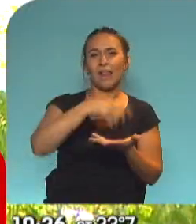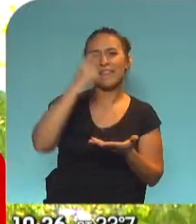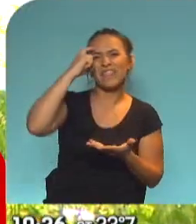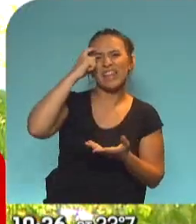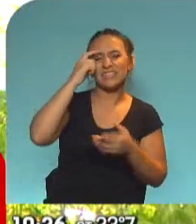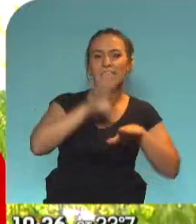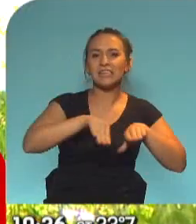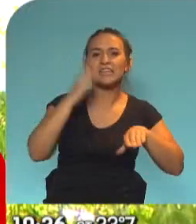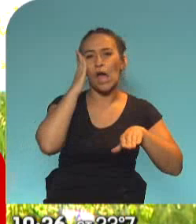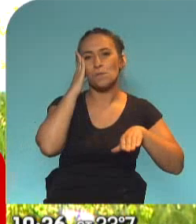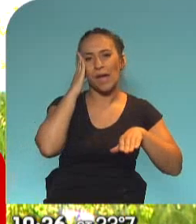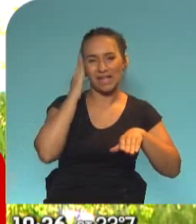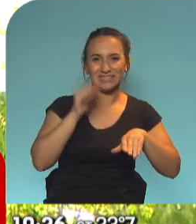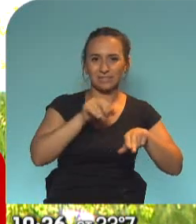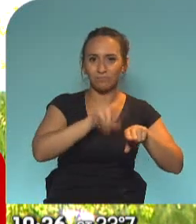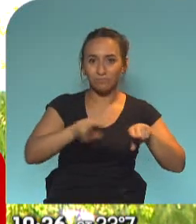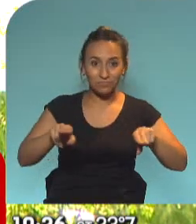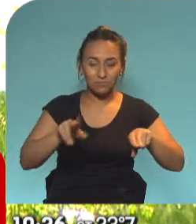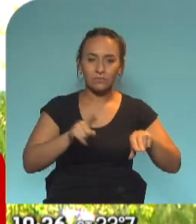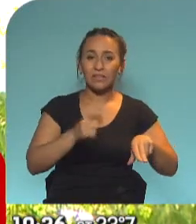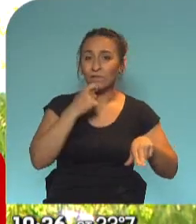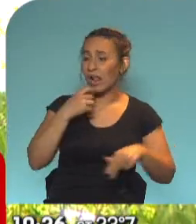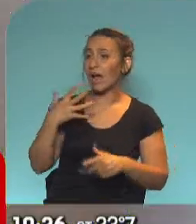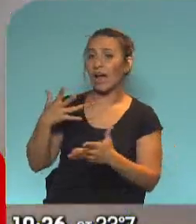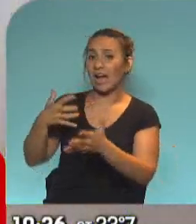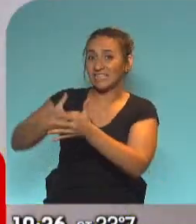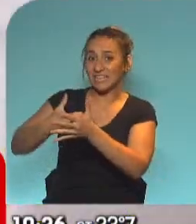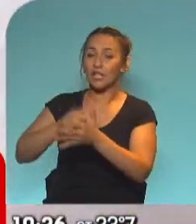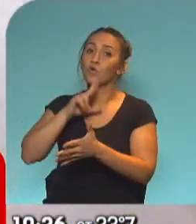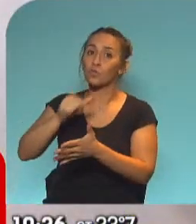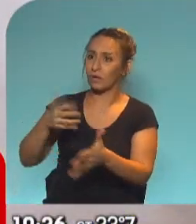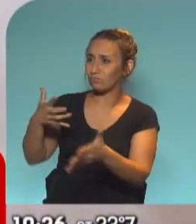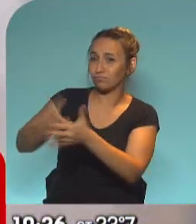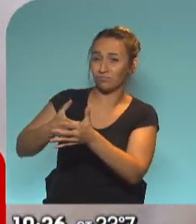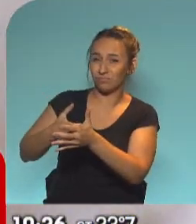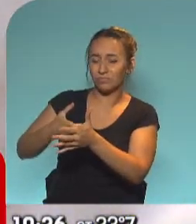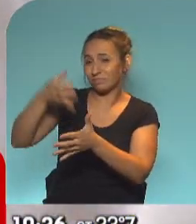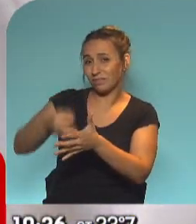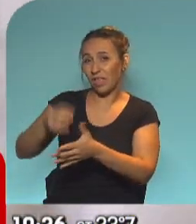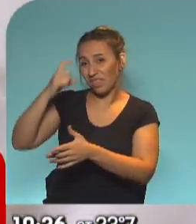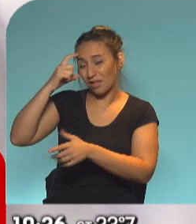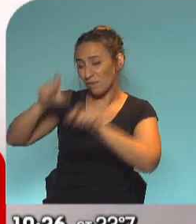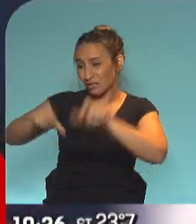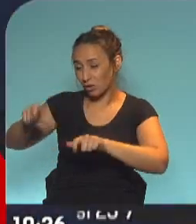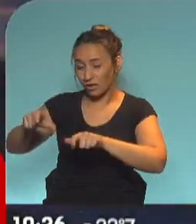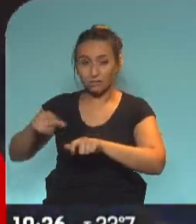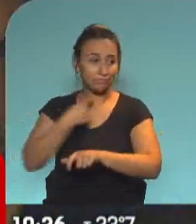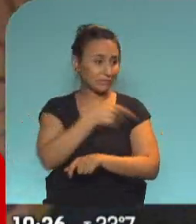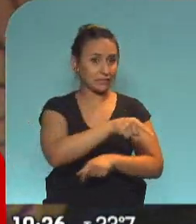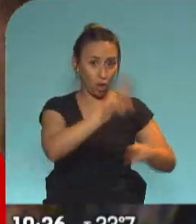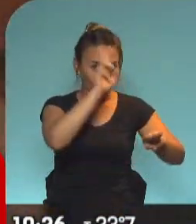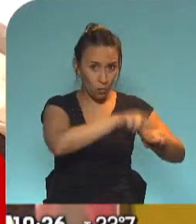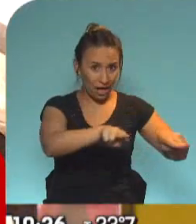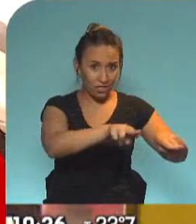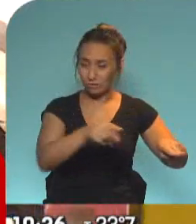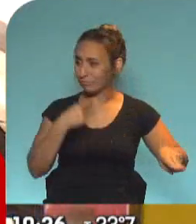accidente en la ruta y usted tiene las 10 camas ocupadas, claro. Más seguro que los 10 que chocaron en la ruta terminen en el cementerio. Claro. Y no tienen nada que ver con el virus.